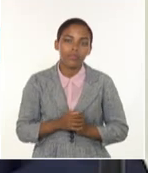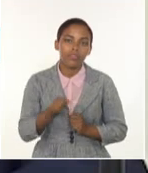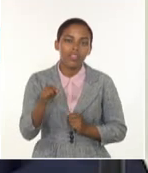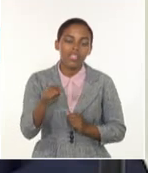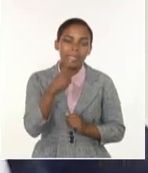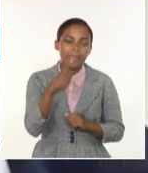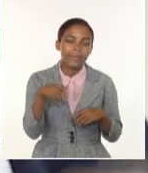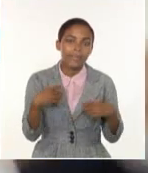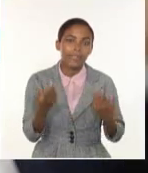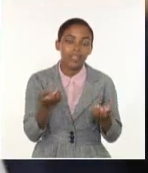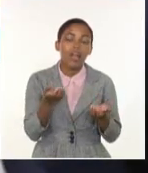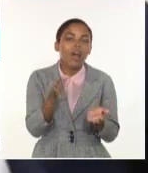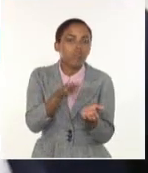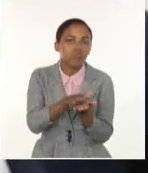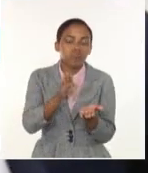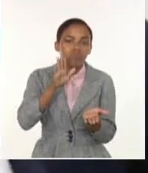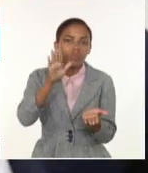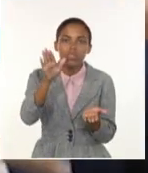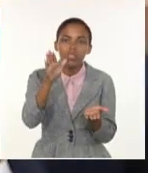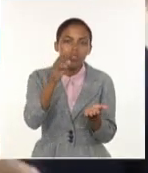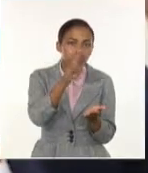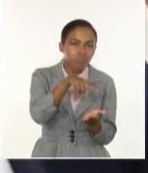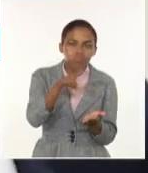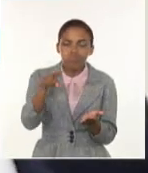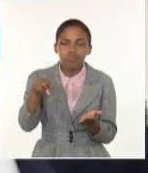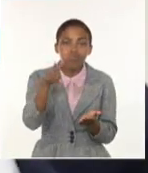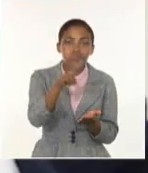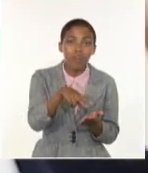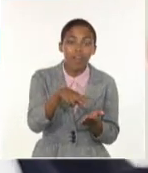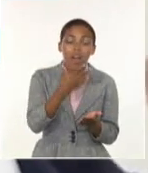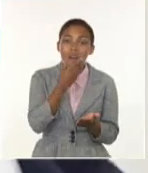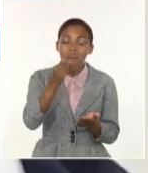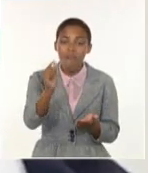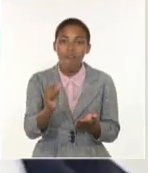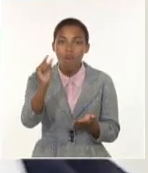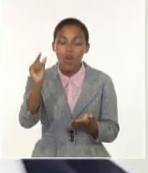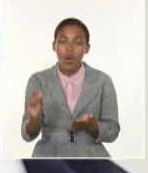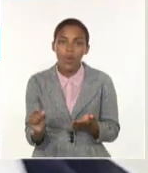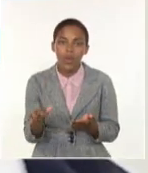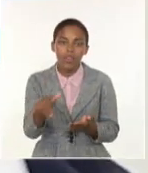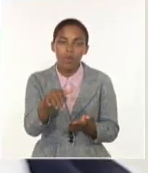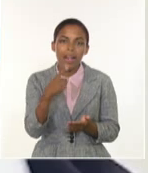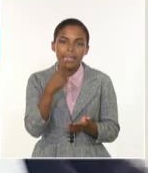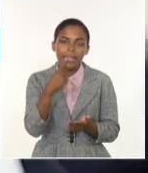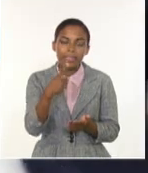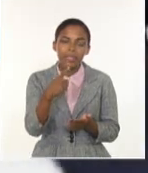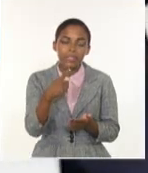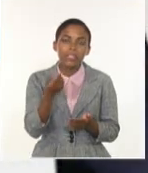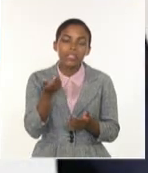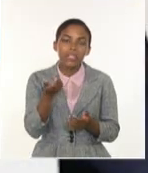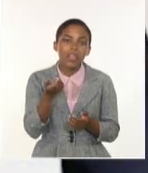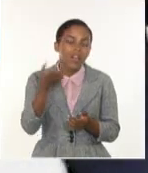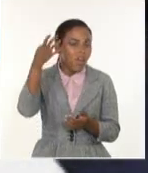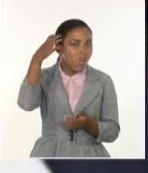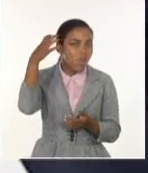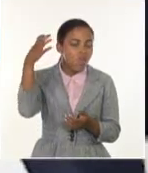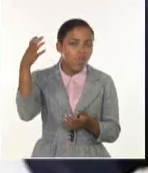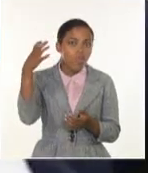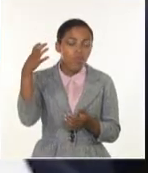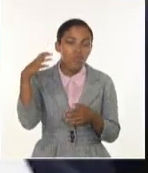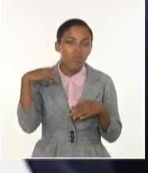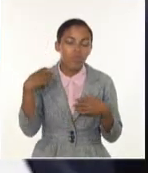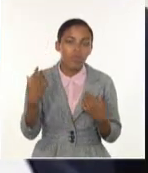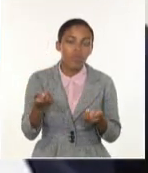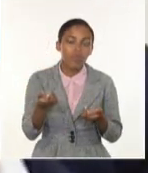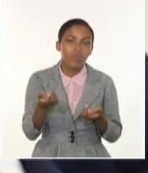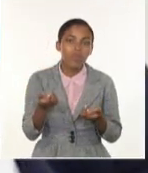seguía comprometido con la búsqueda de los jóvenes. El mandatario mexicano volvió a rechazar la teoría de que el ejército como institución fuera responsable